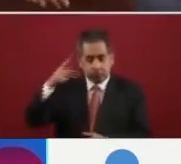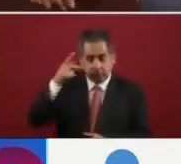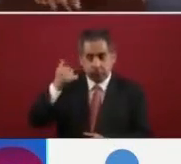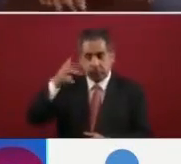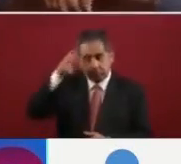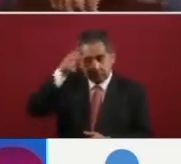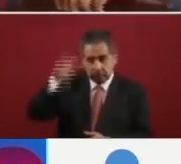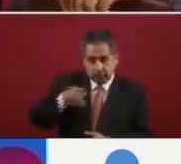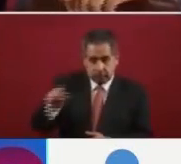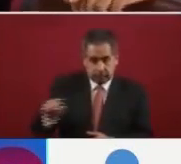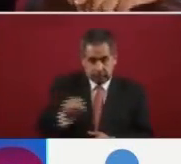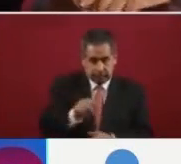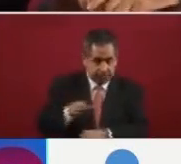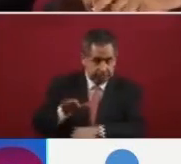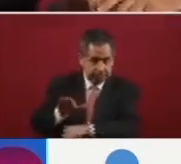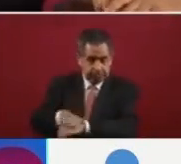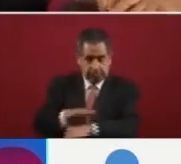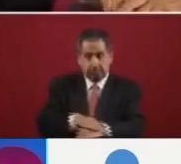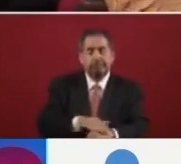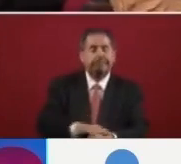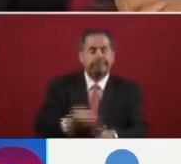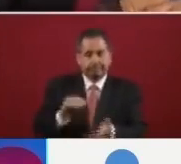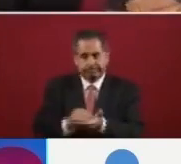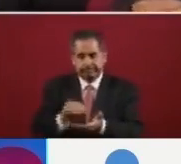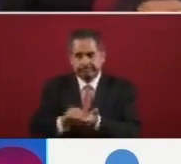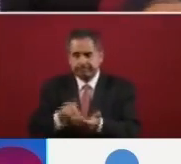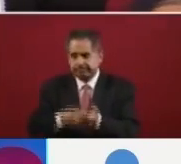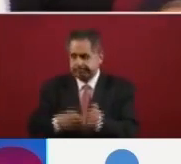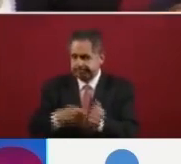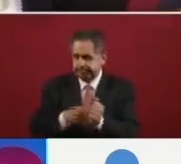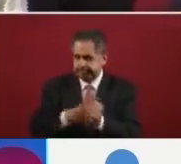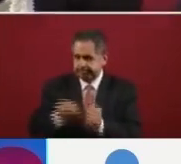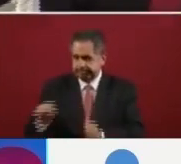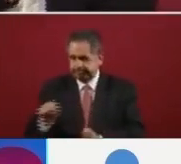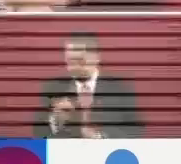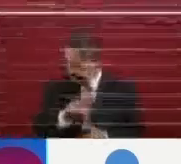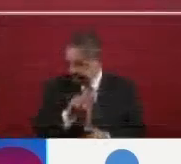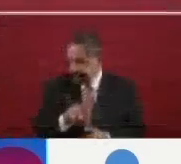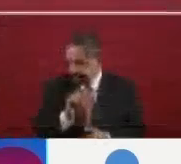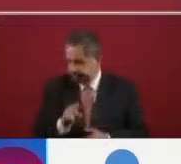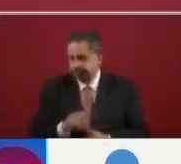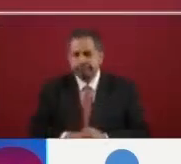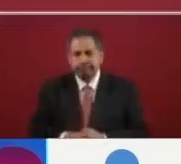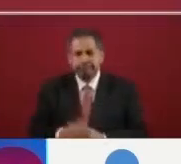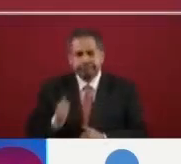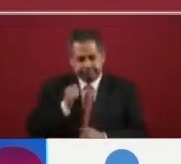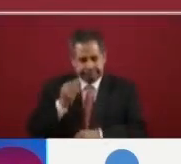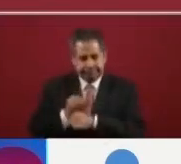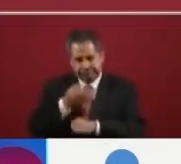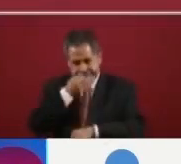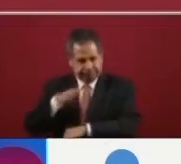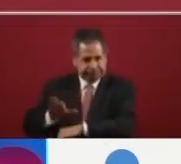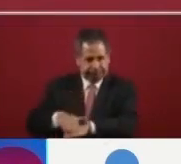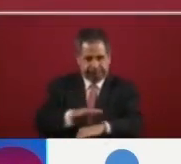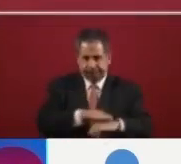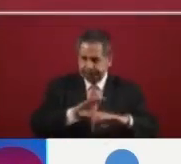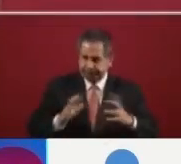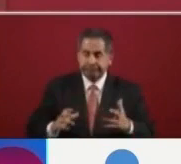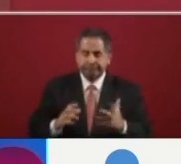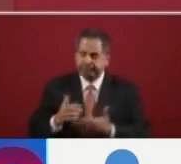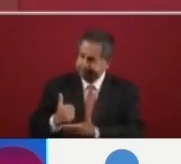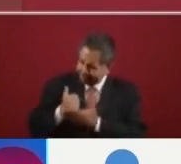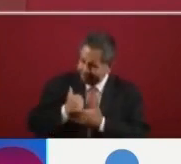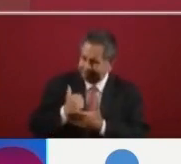Hidalgo, en donde todavía hay huachicol. Aprovecho a decirles de que